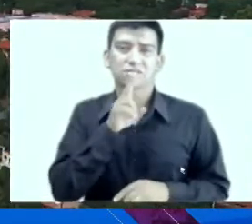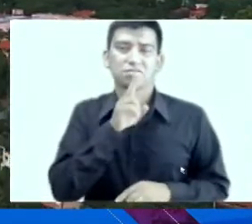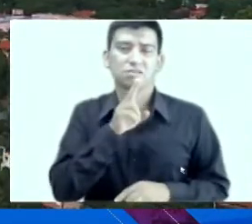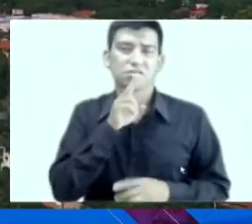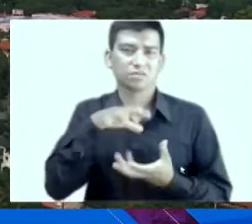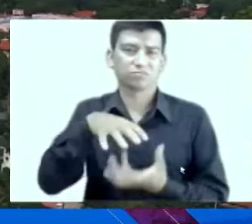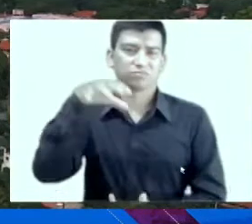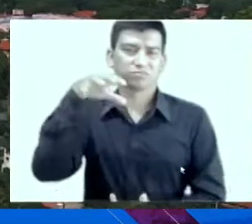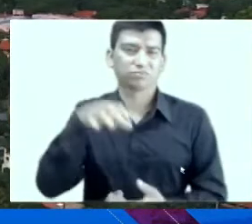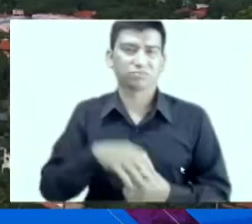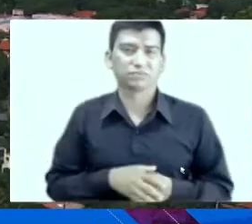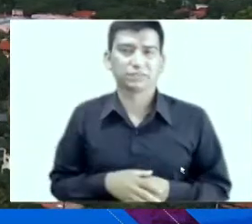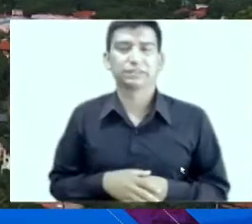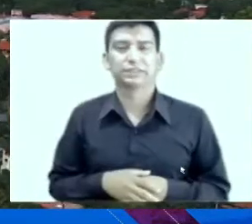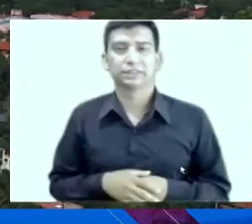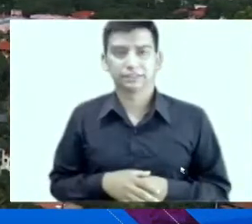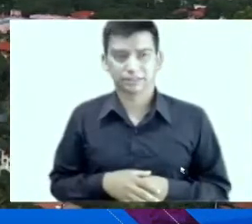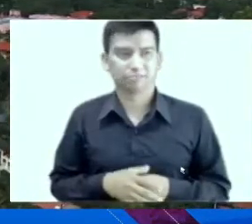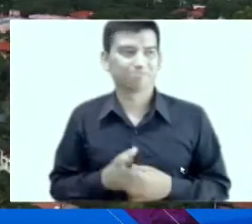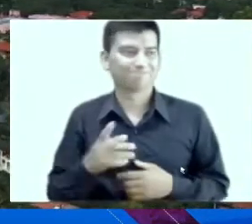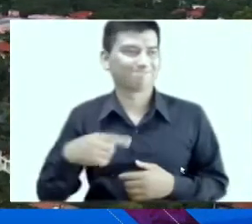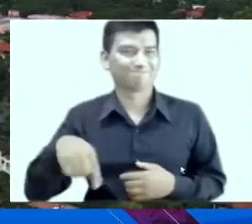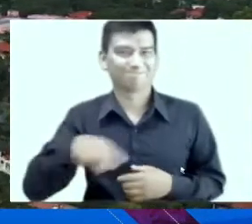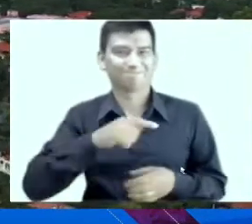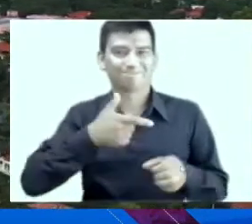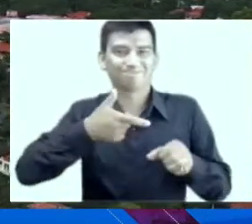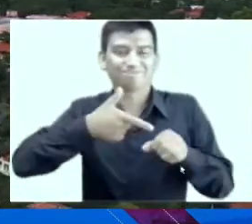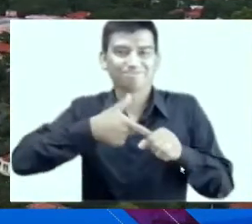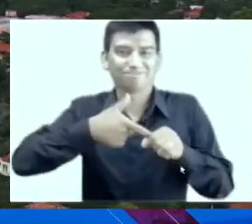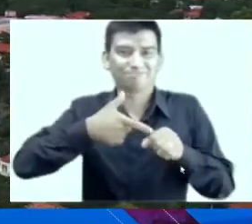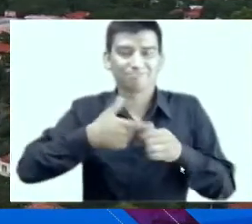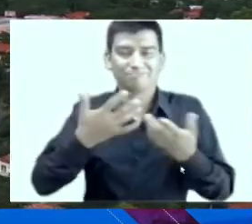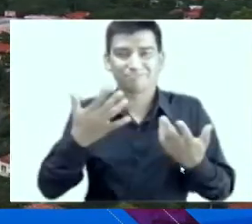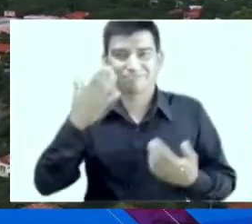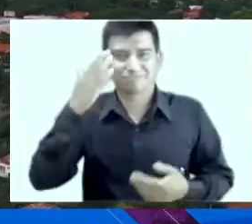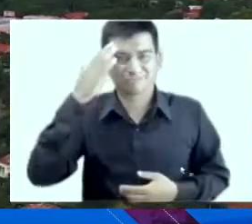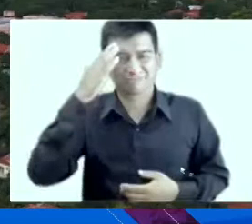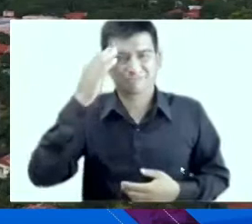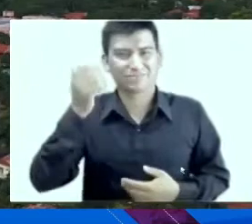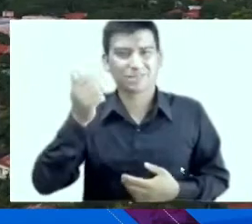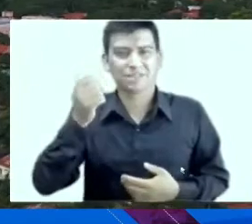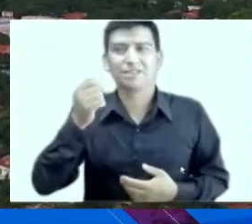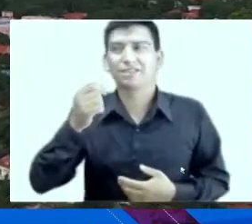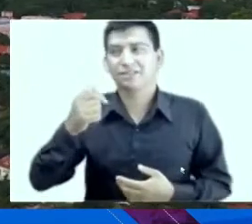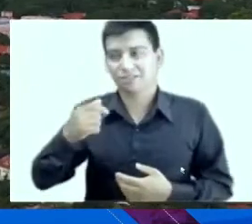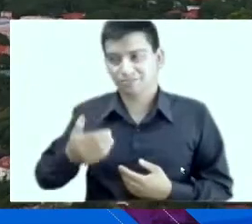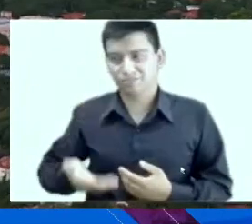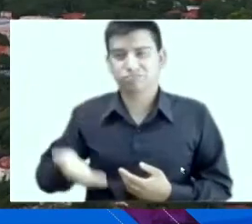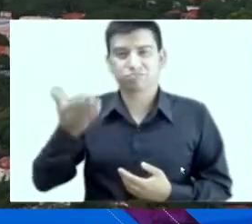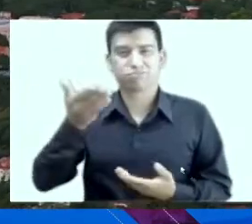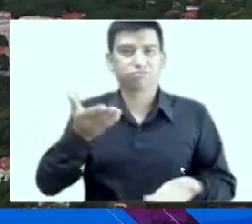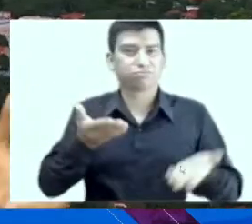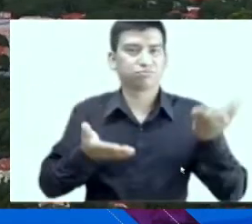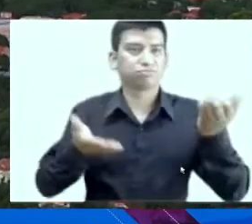que eso impacta al ciudadano común que me está escuchando, porque esto se representaría aumento en los precios de la gasolina y, por supuesto, que al impactar